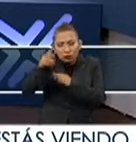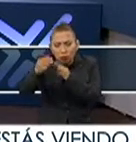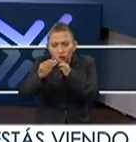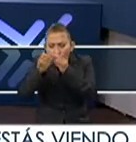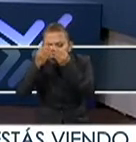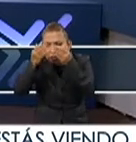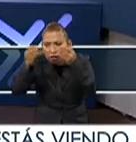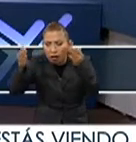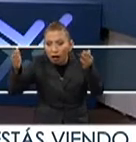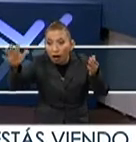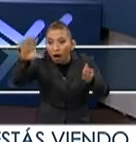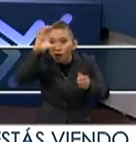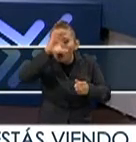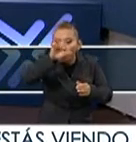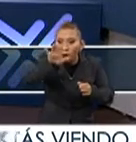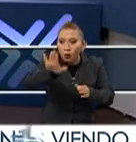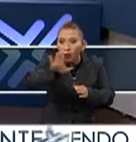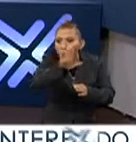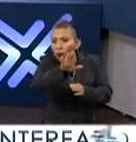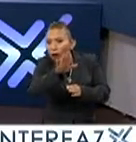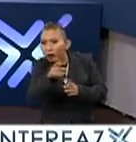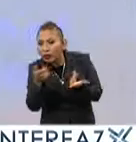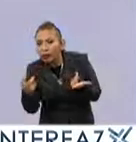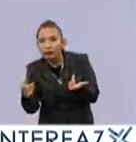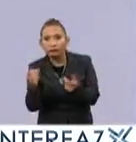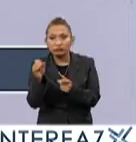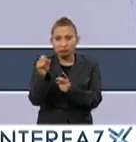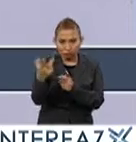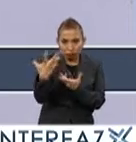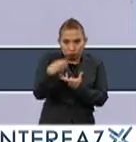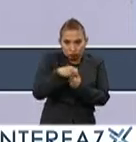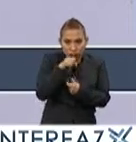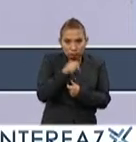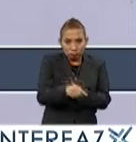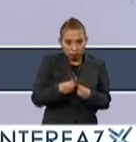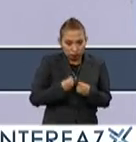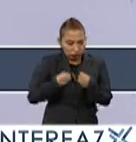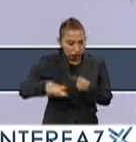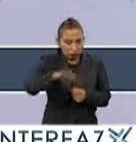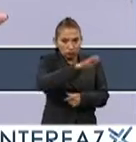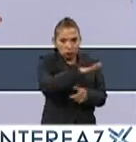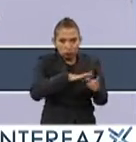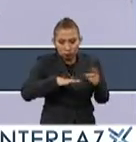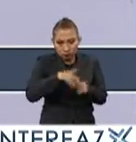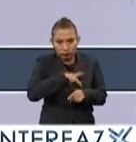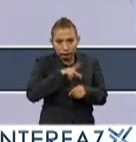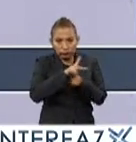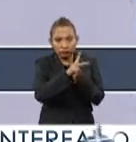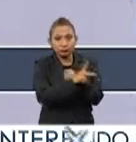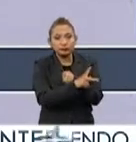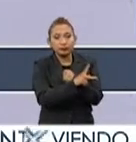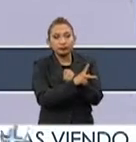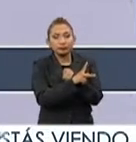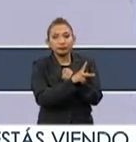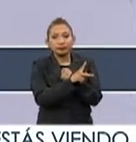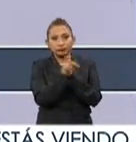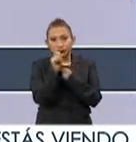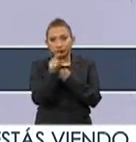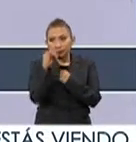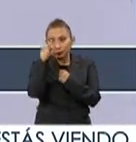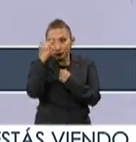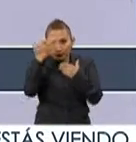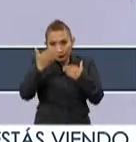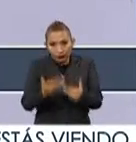mundo, cuando conoces la cultura, que es parte de la cultura de la que estás viviendo y es parte de tu